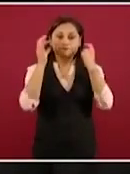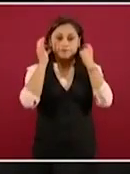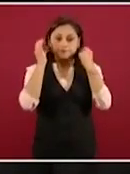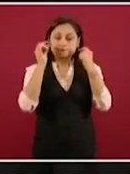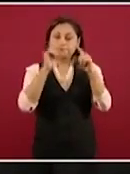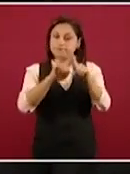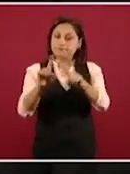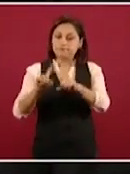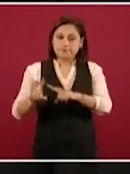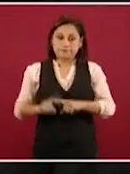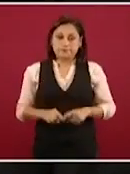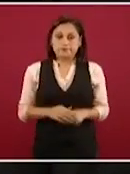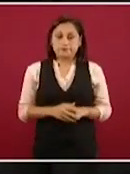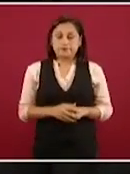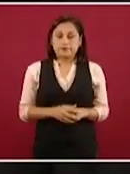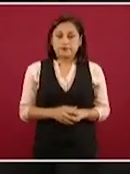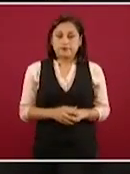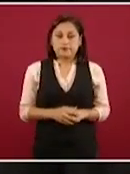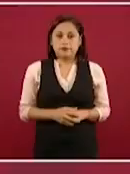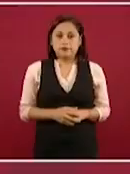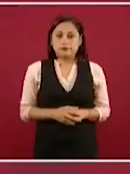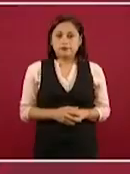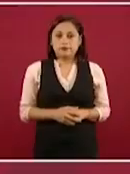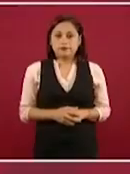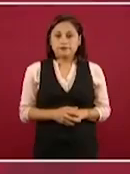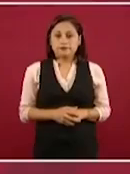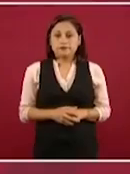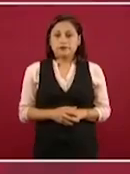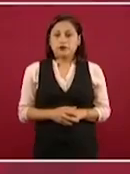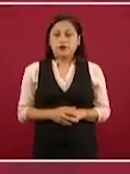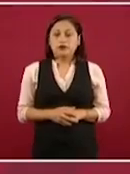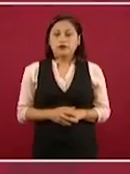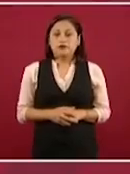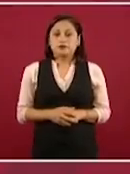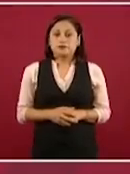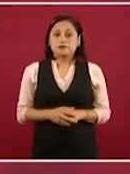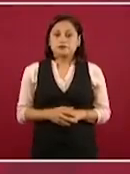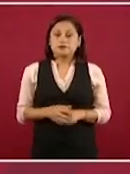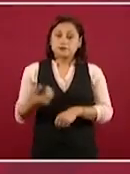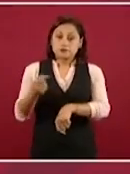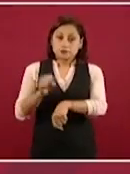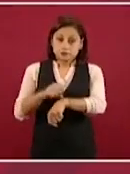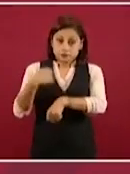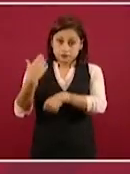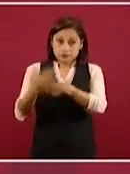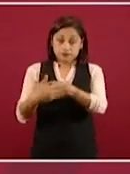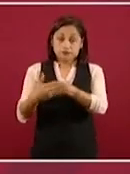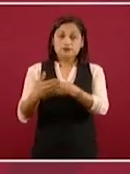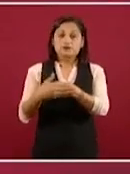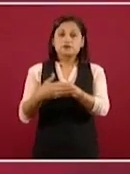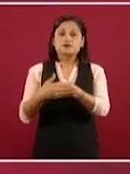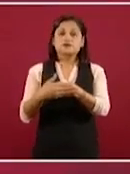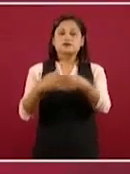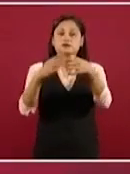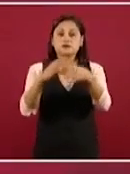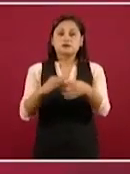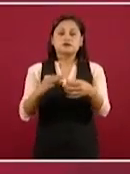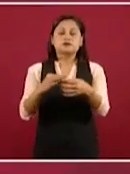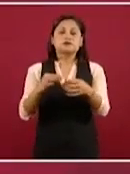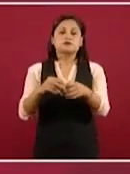y la semana próxima los vehículos y